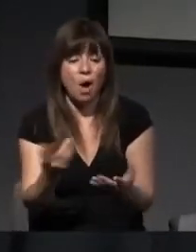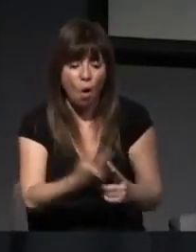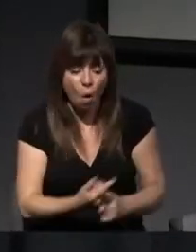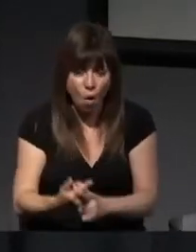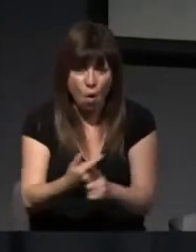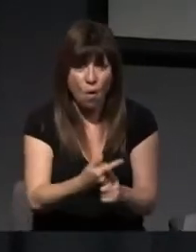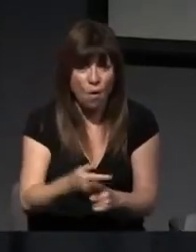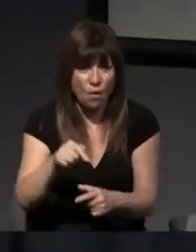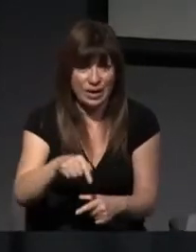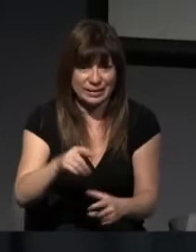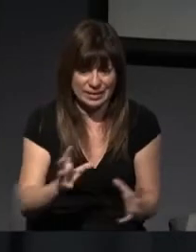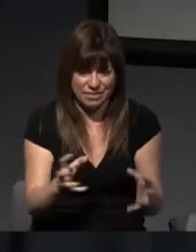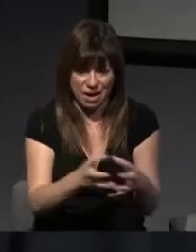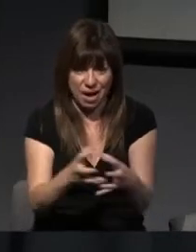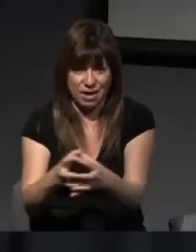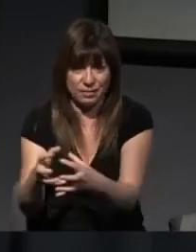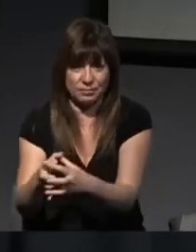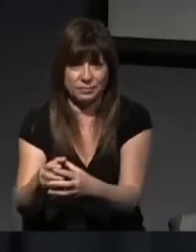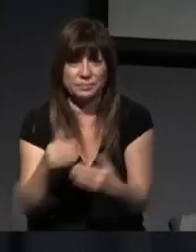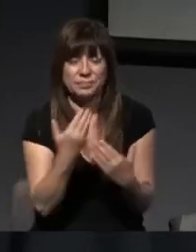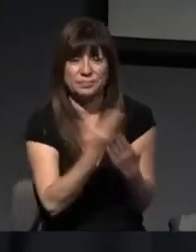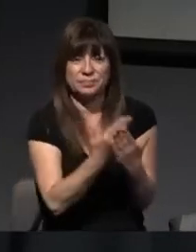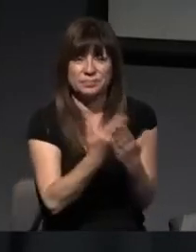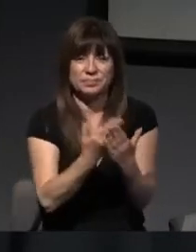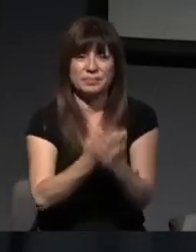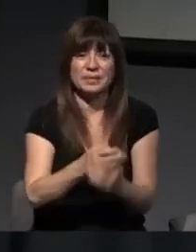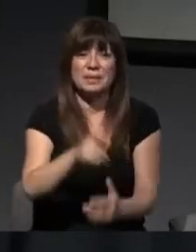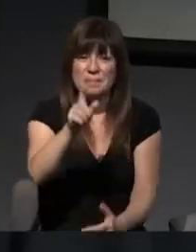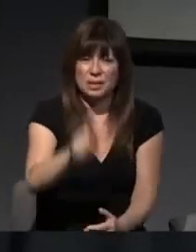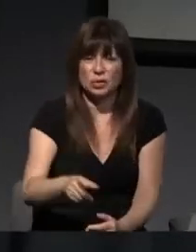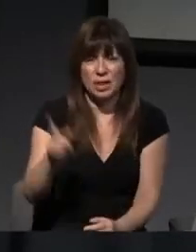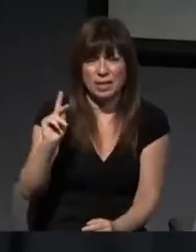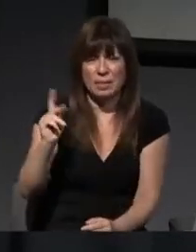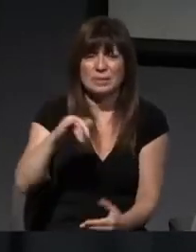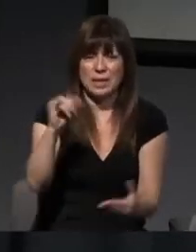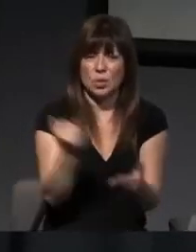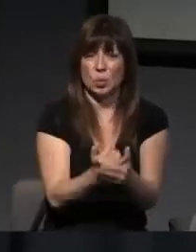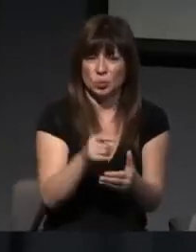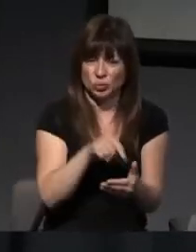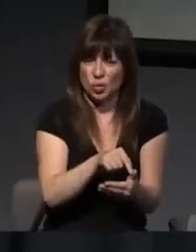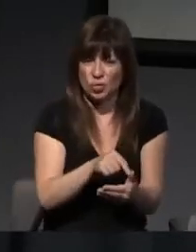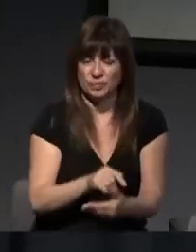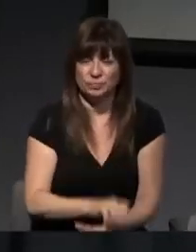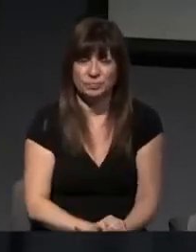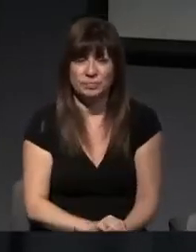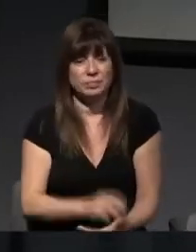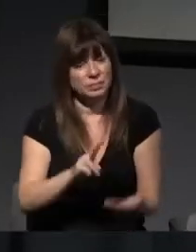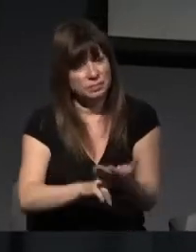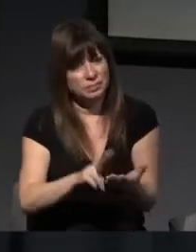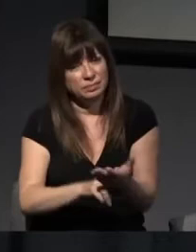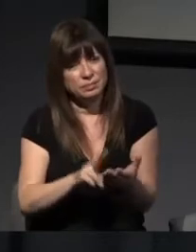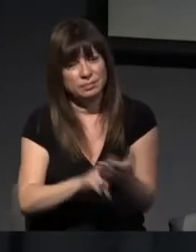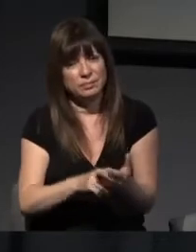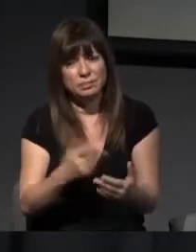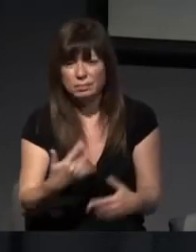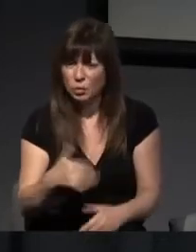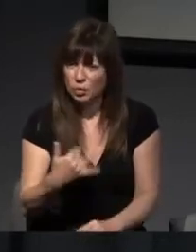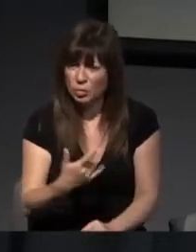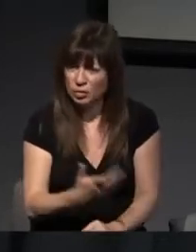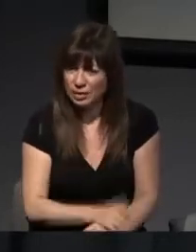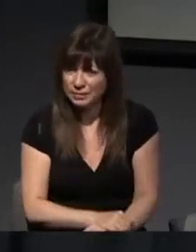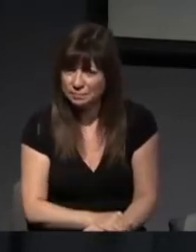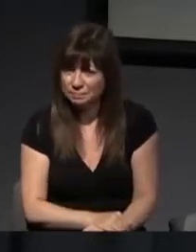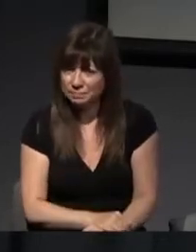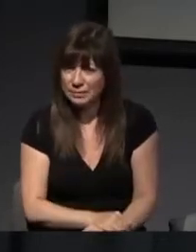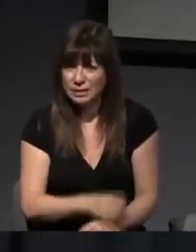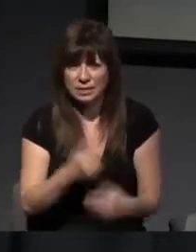desafío común como es la inclusión de personas con discapacidad. Así que realmente ha sido una referencia, y